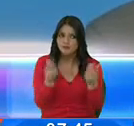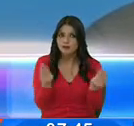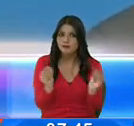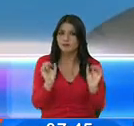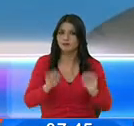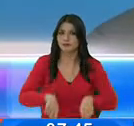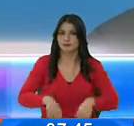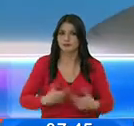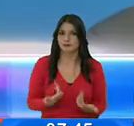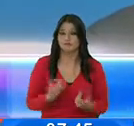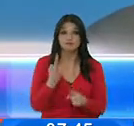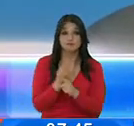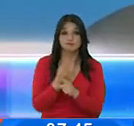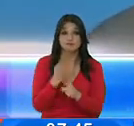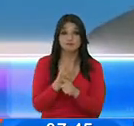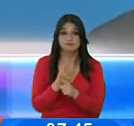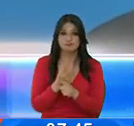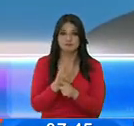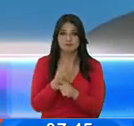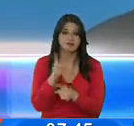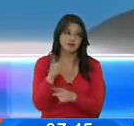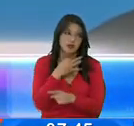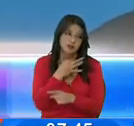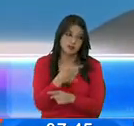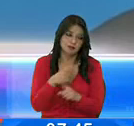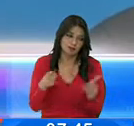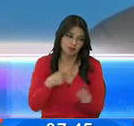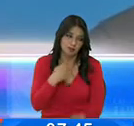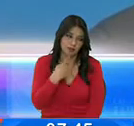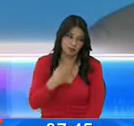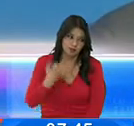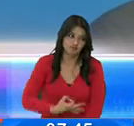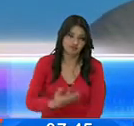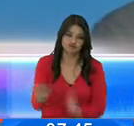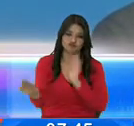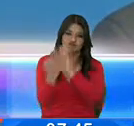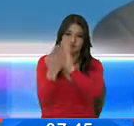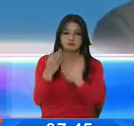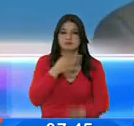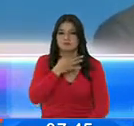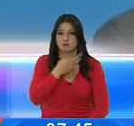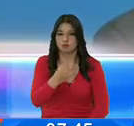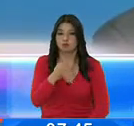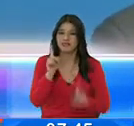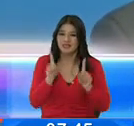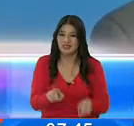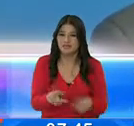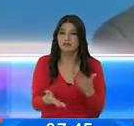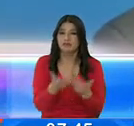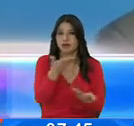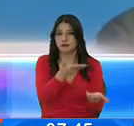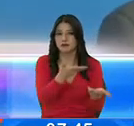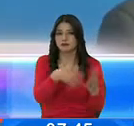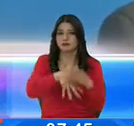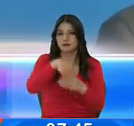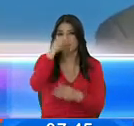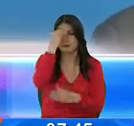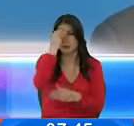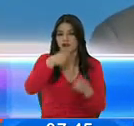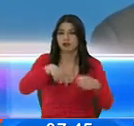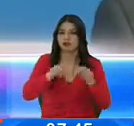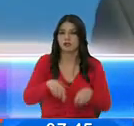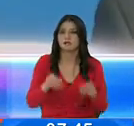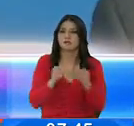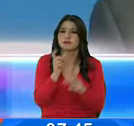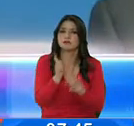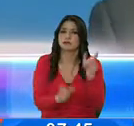y para ello y también esto no les va a gustar pero lo digo porque yo soy franco hay que dar facilidades a los emprendedores a que contraten más